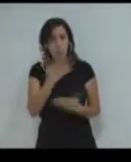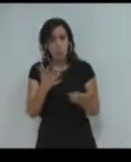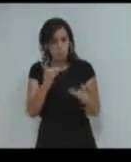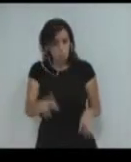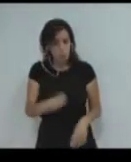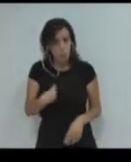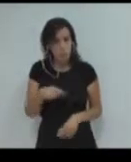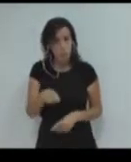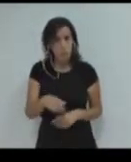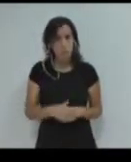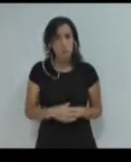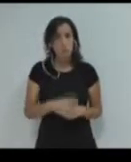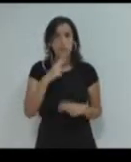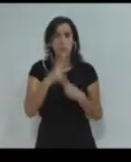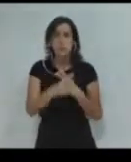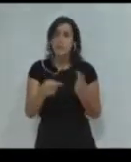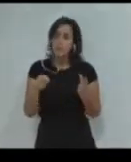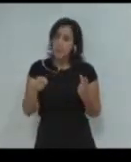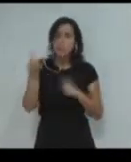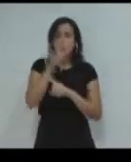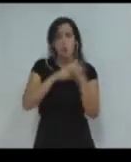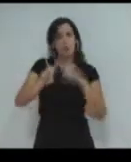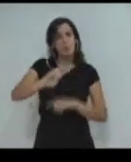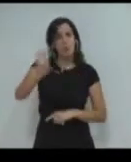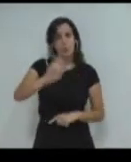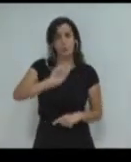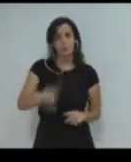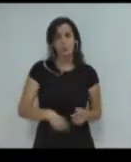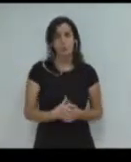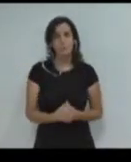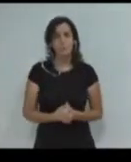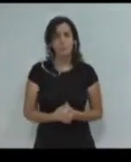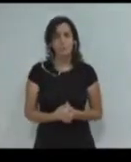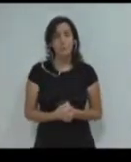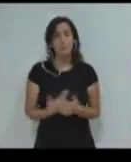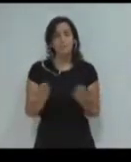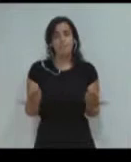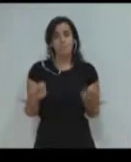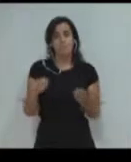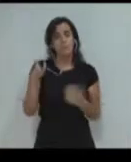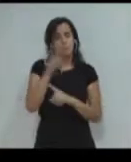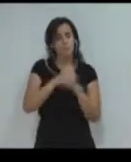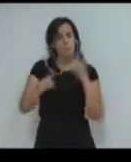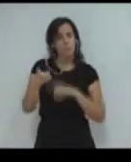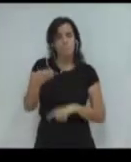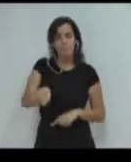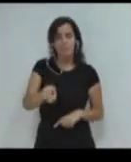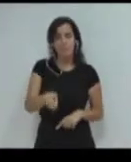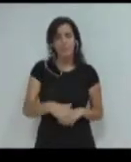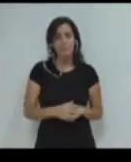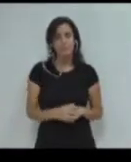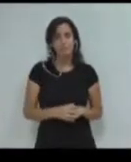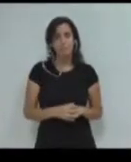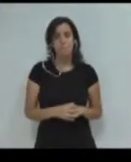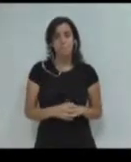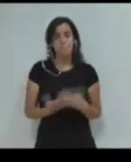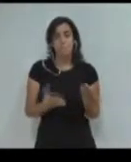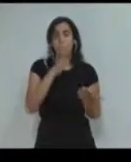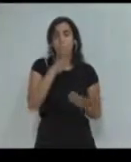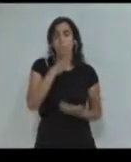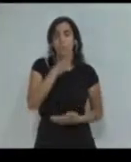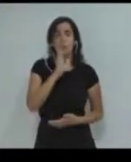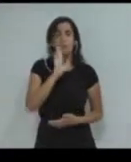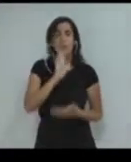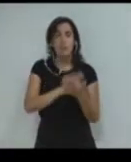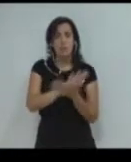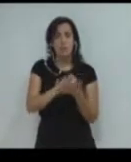Es que este es otro problema. ¿Sí? Es que ahí tenemos otro problema más. Por eso decía